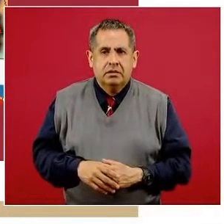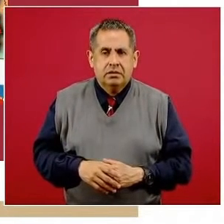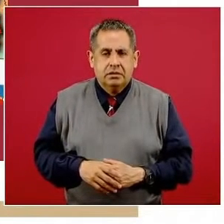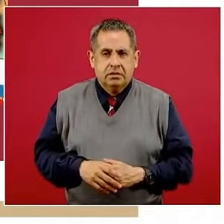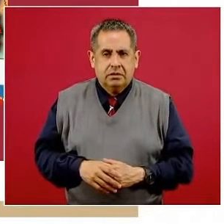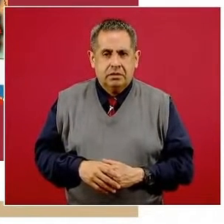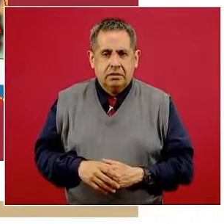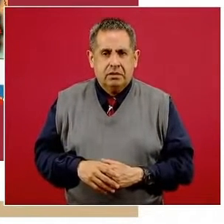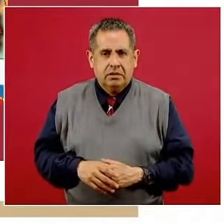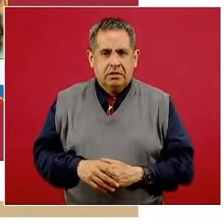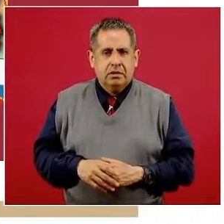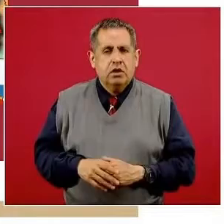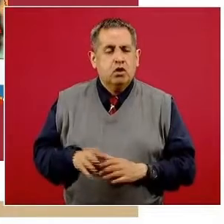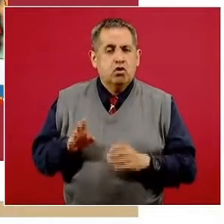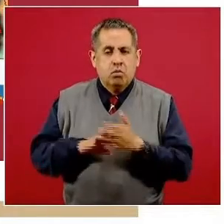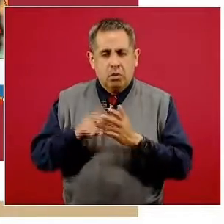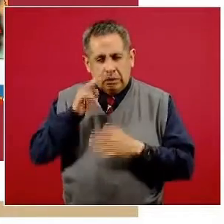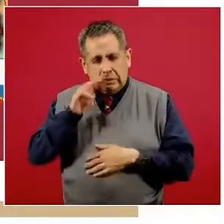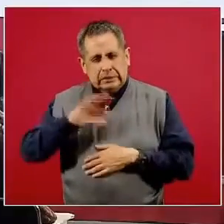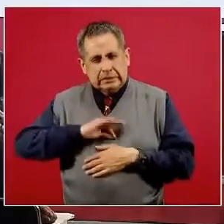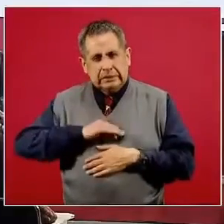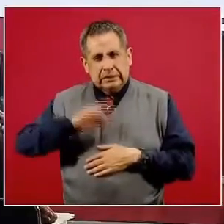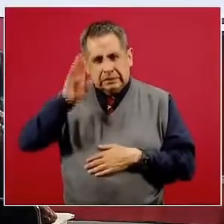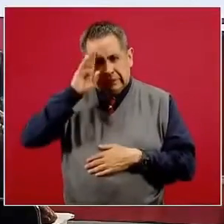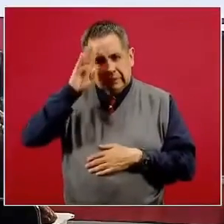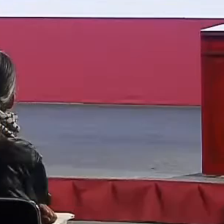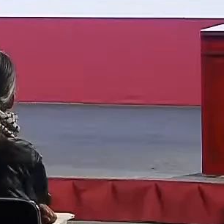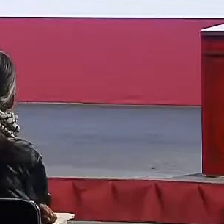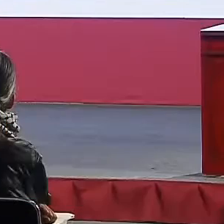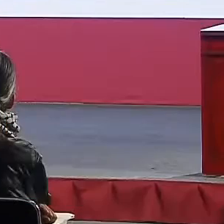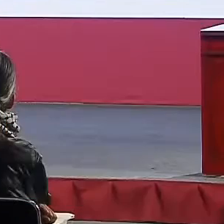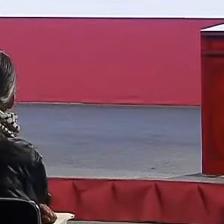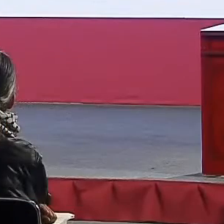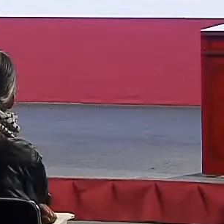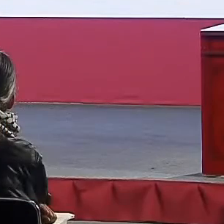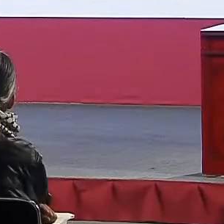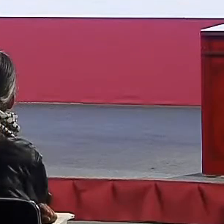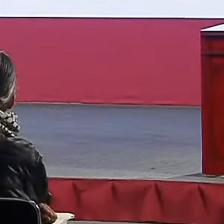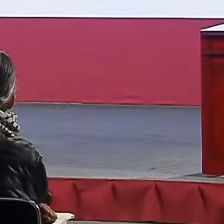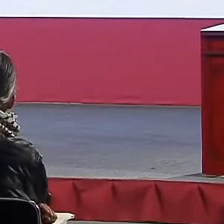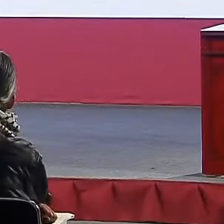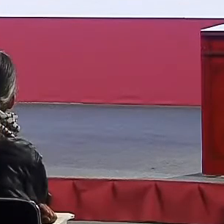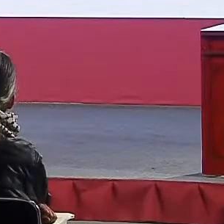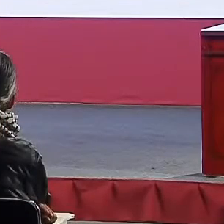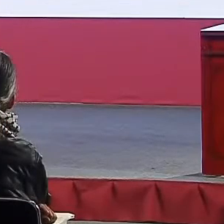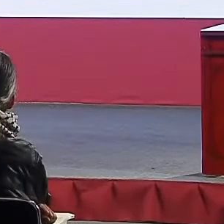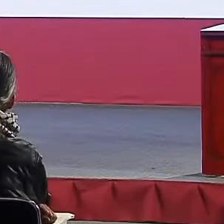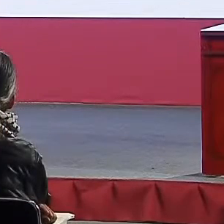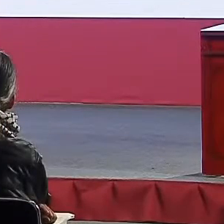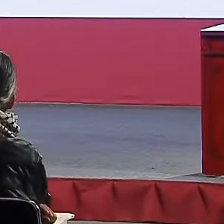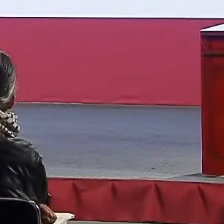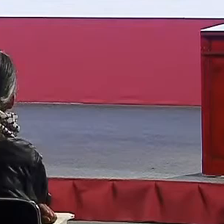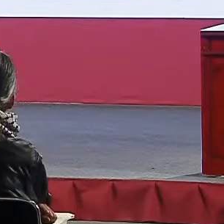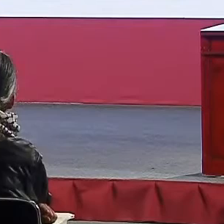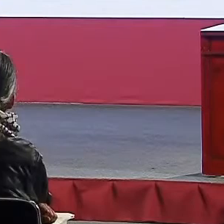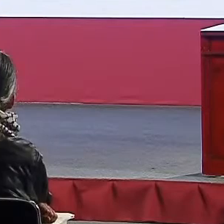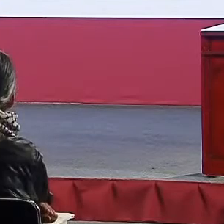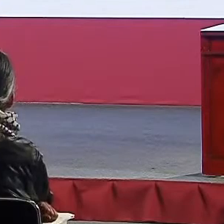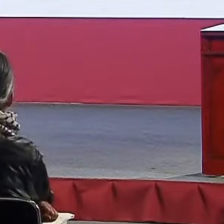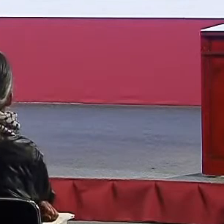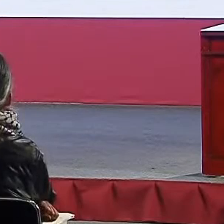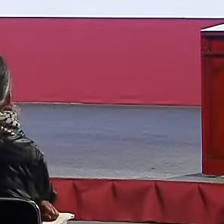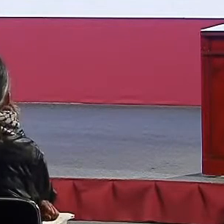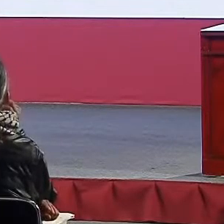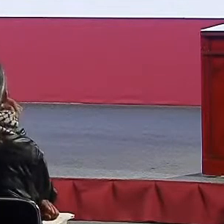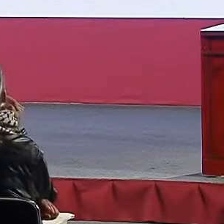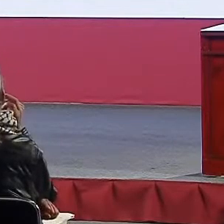que la exposición a tóxicos acumulado durante el año, ya sea en los alimentos o en el ambiente, como muestra la siguiente